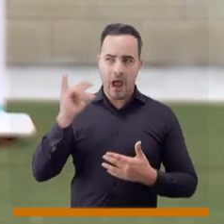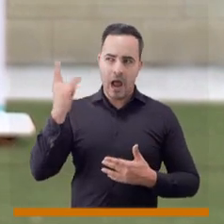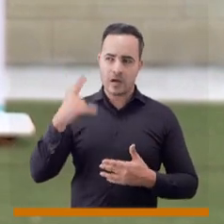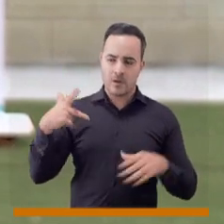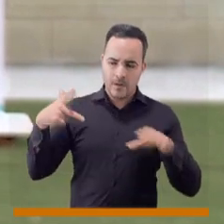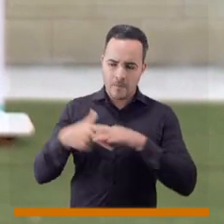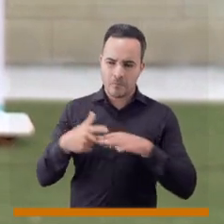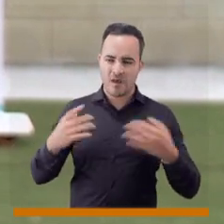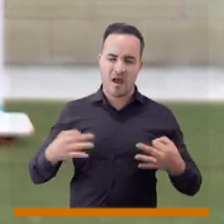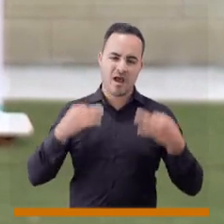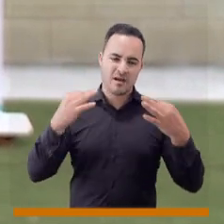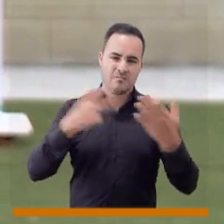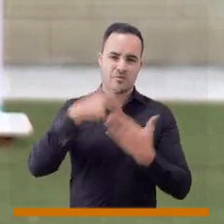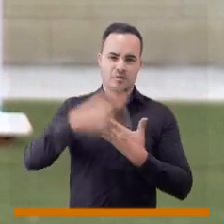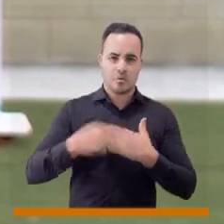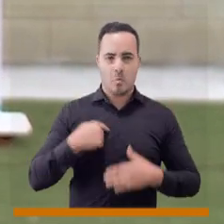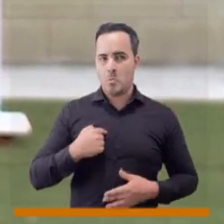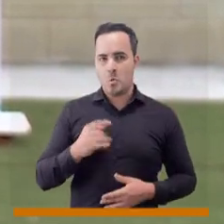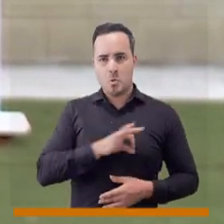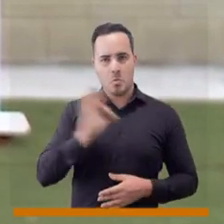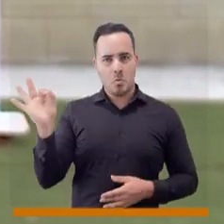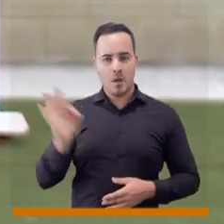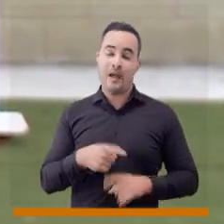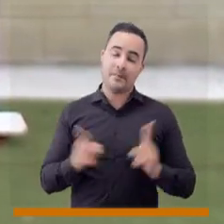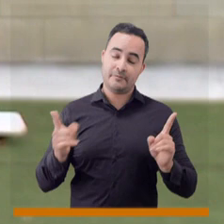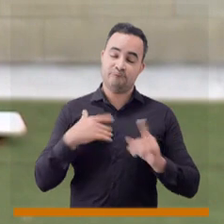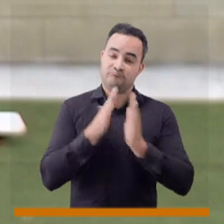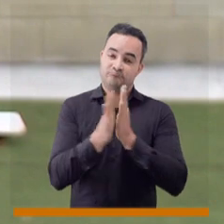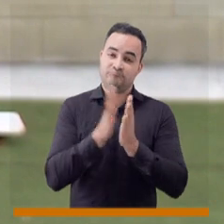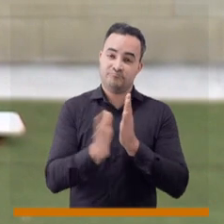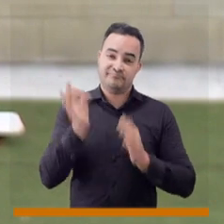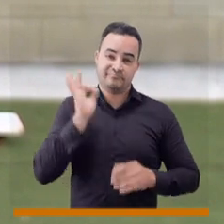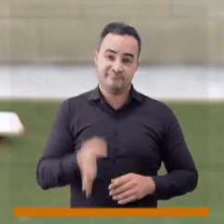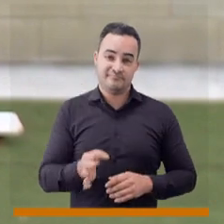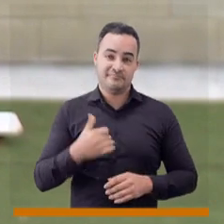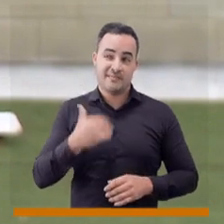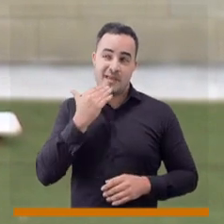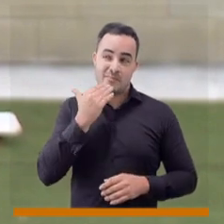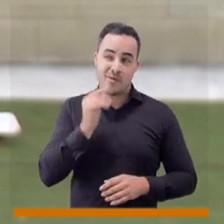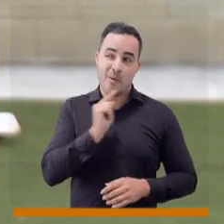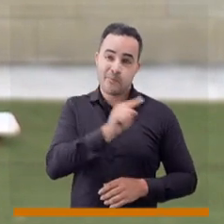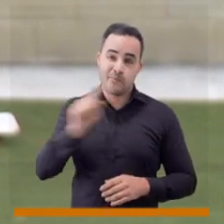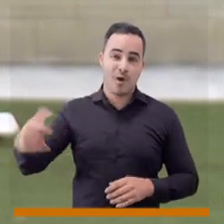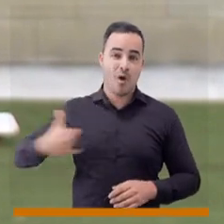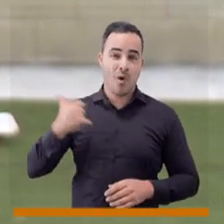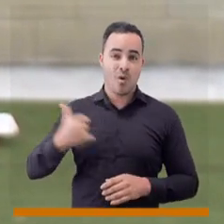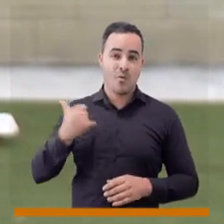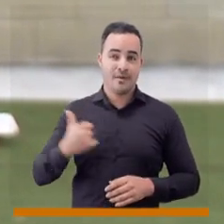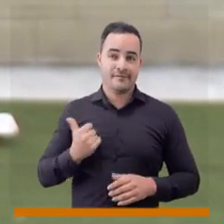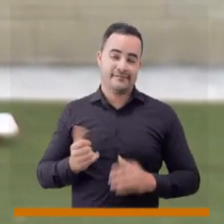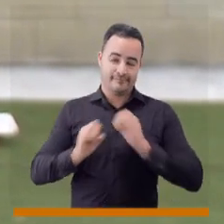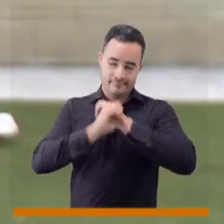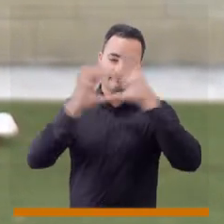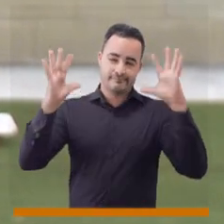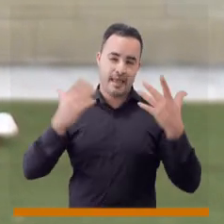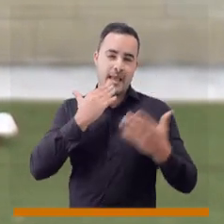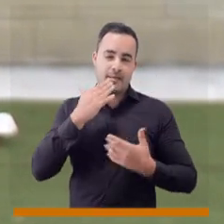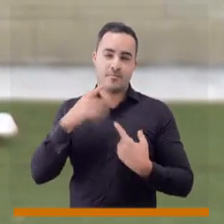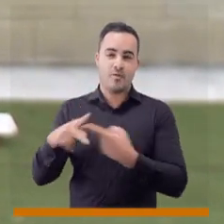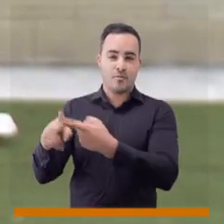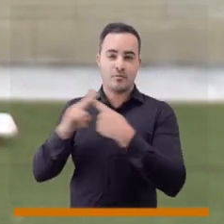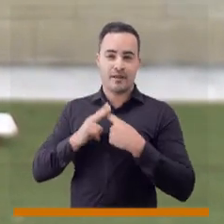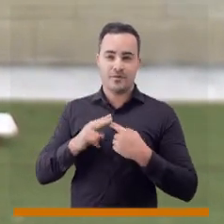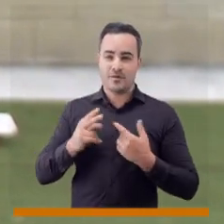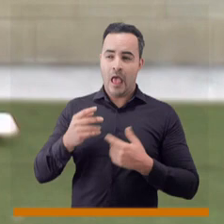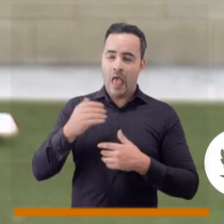no he tenido la necesidad de posponer mis sueños por falta de un crédito, sin embargo, siento que hubiese sido más fácil o un llamado a los